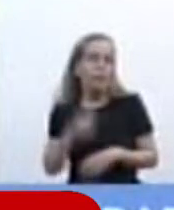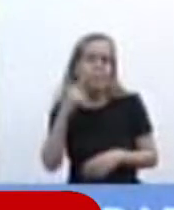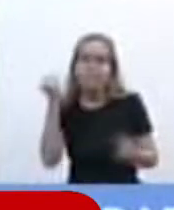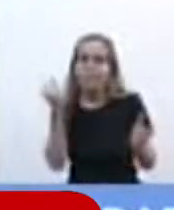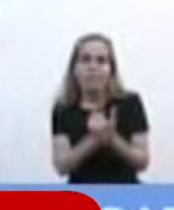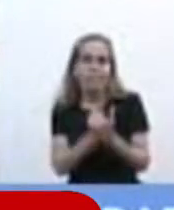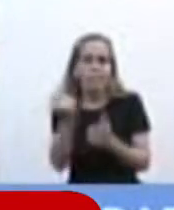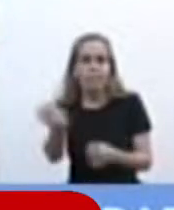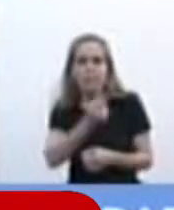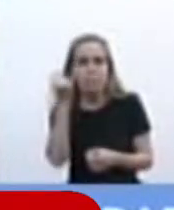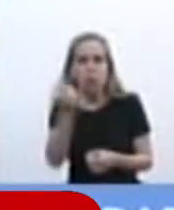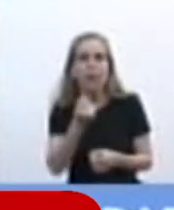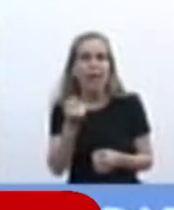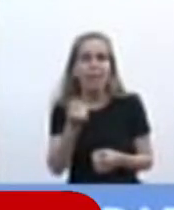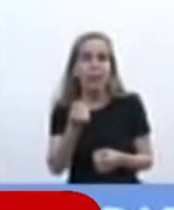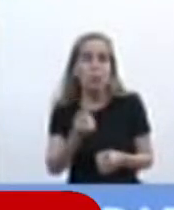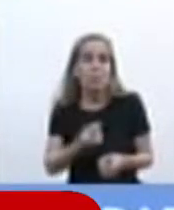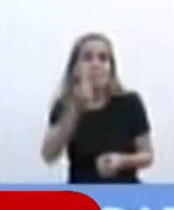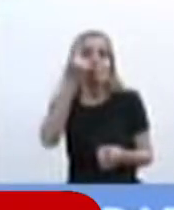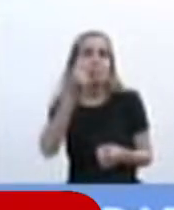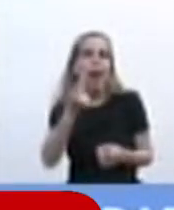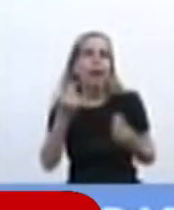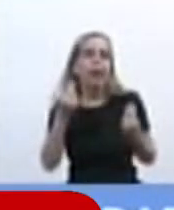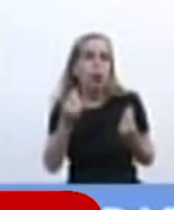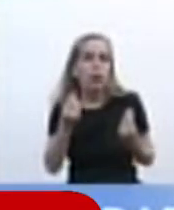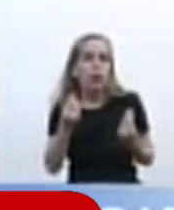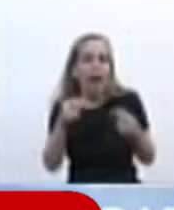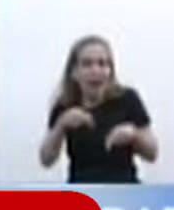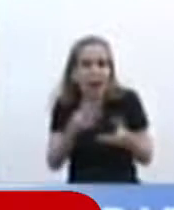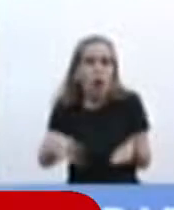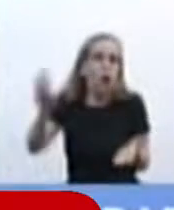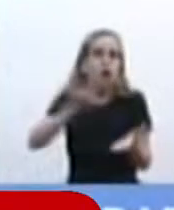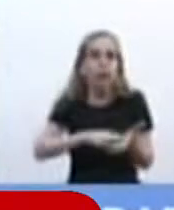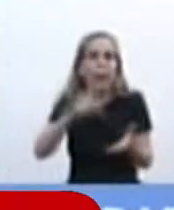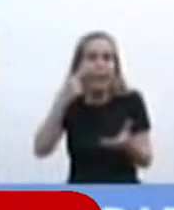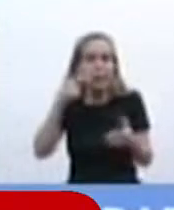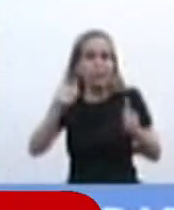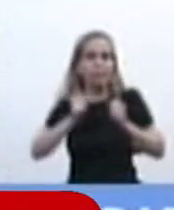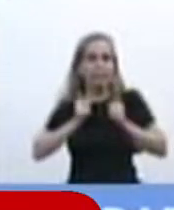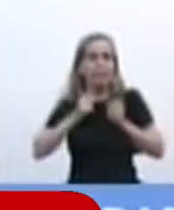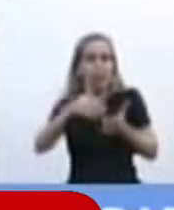antecedente determinante para que hoy estemos aquí otra vez a punto de sancionar esta ley.